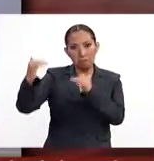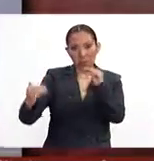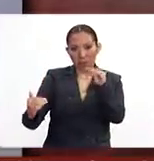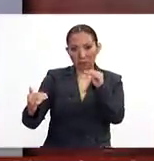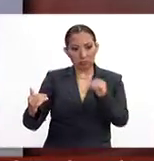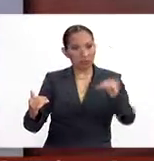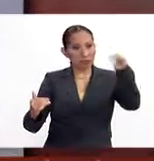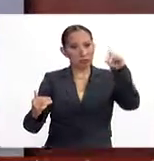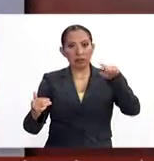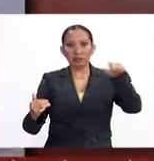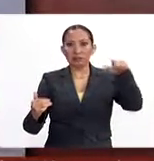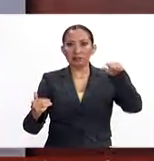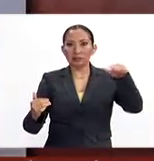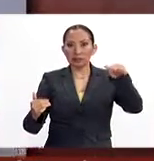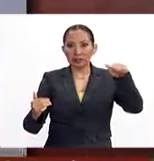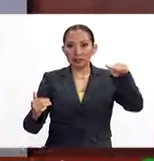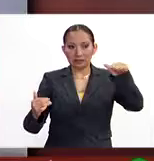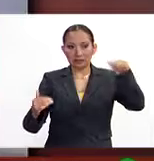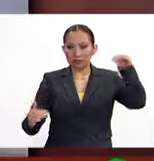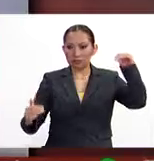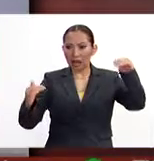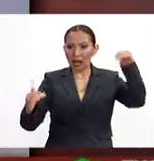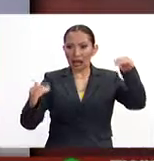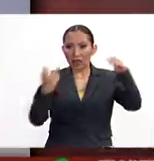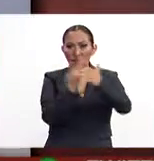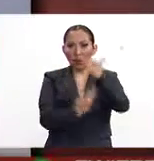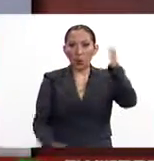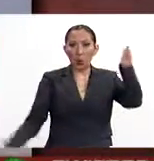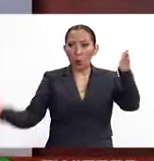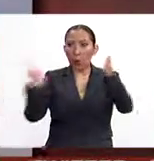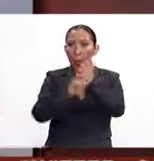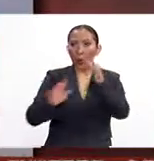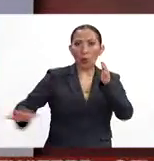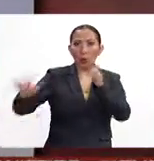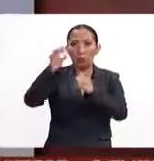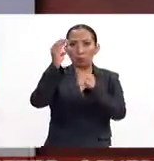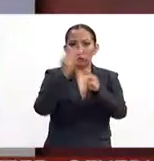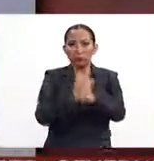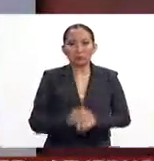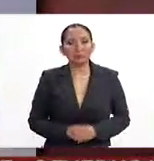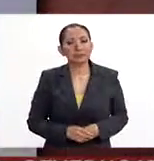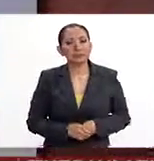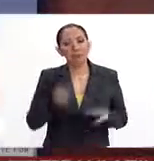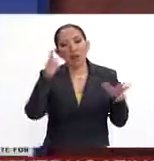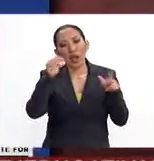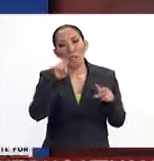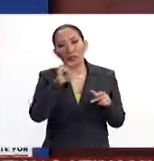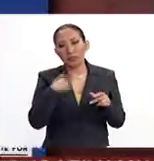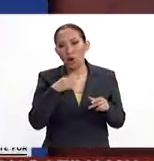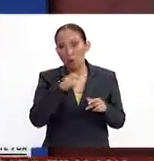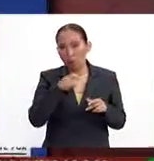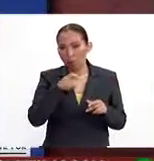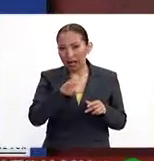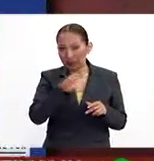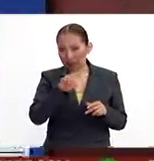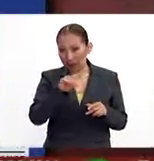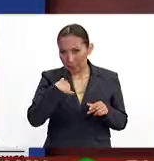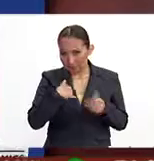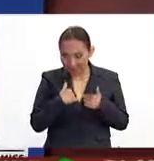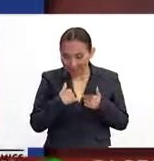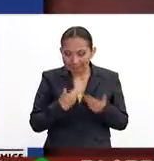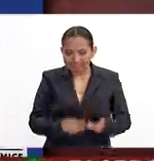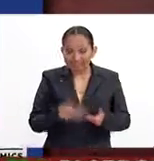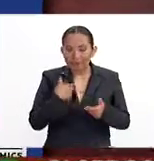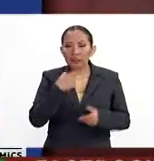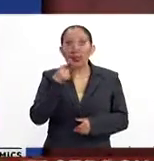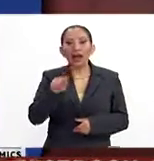cual quiere decir que en México estamos a más del doble que el promedio global. Hola Patricia, te saluda Omar Cepeda. No obstante, hay